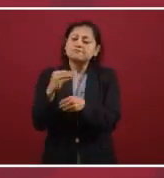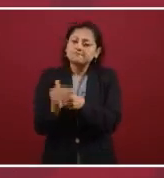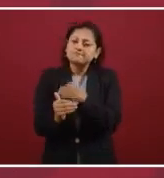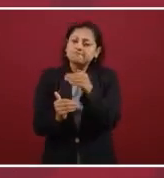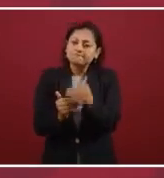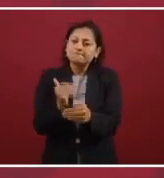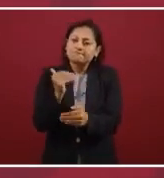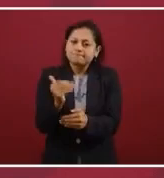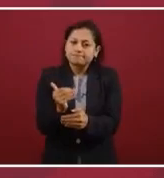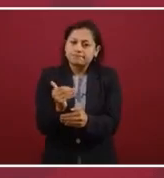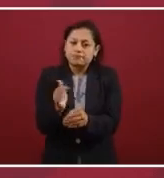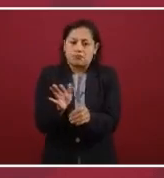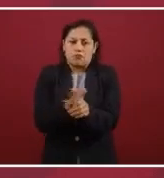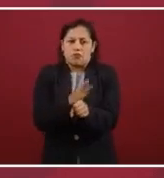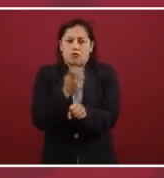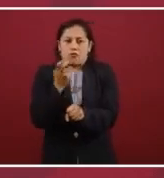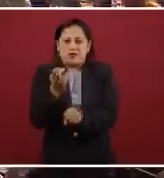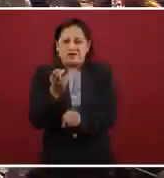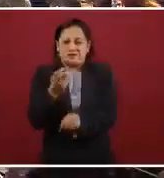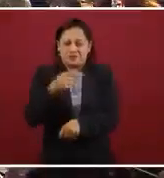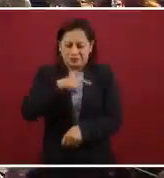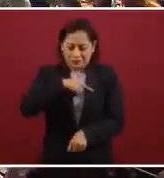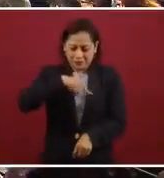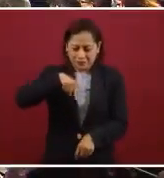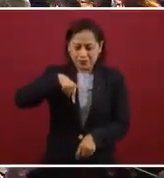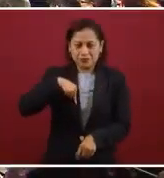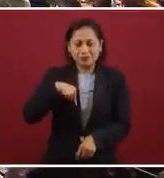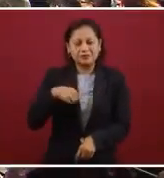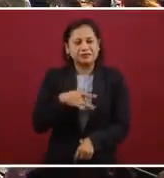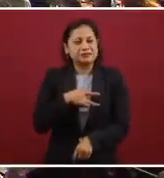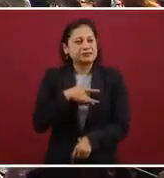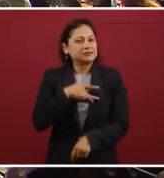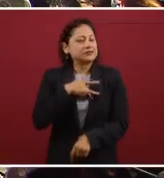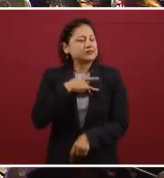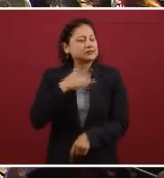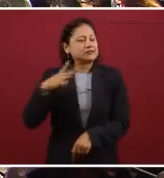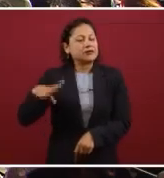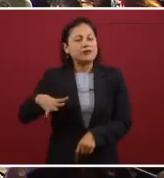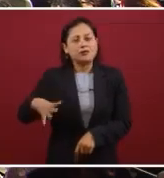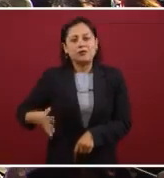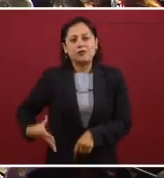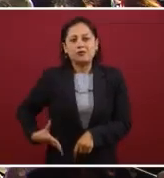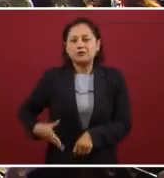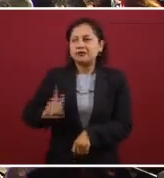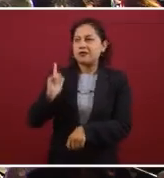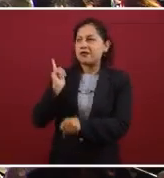mucho gusto porque esto es lo que venimos haciendo,